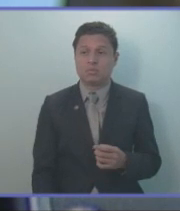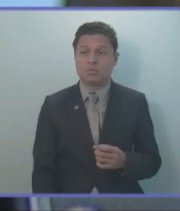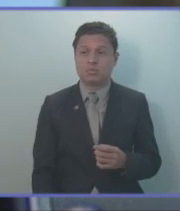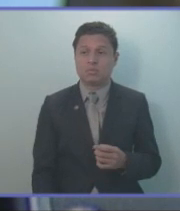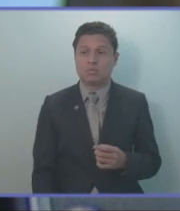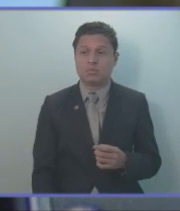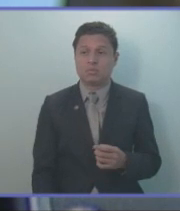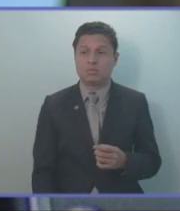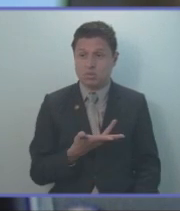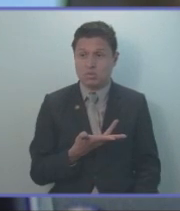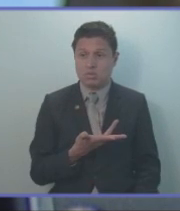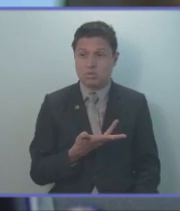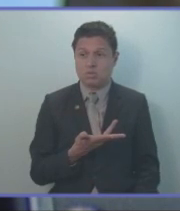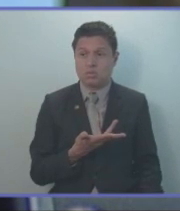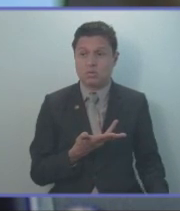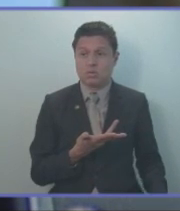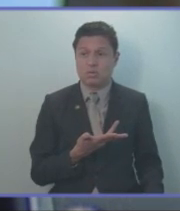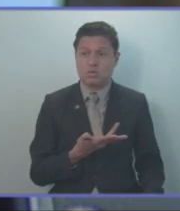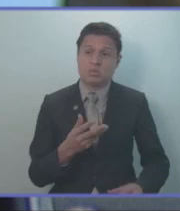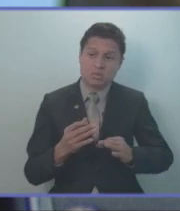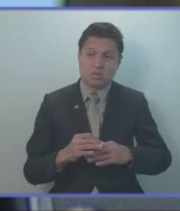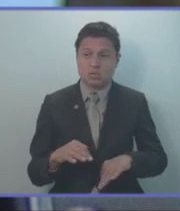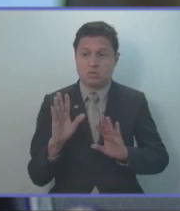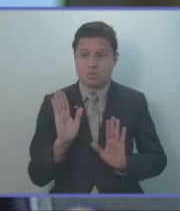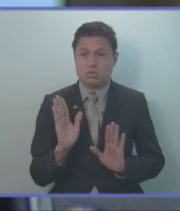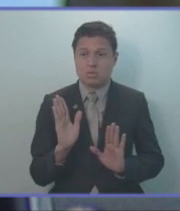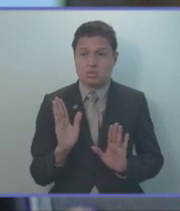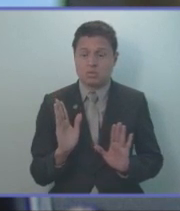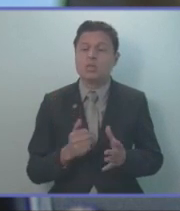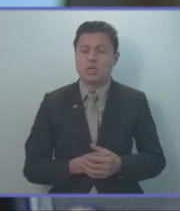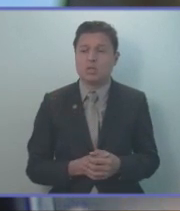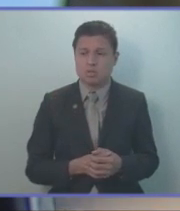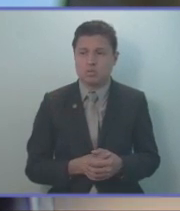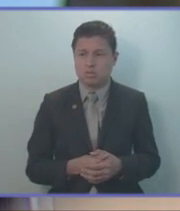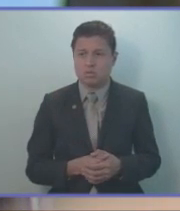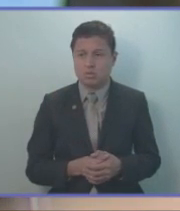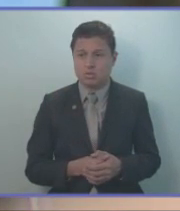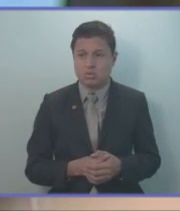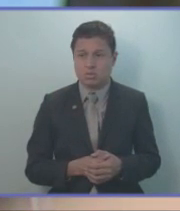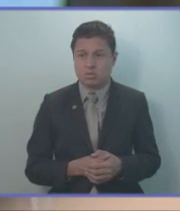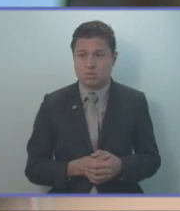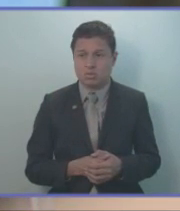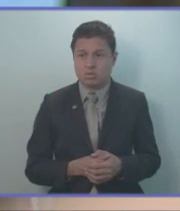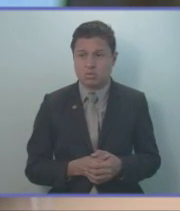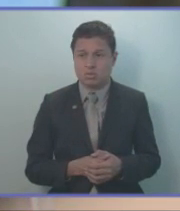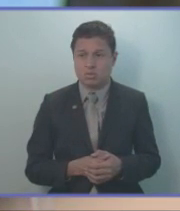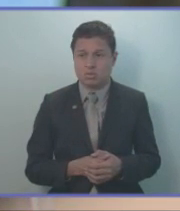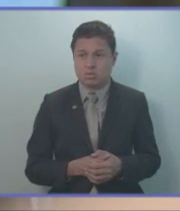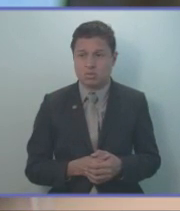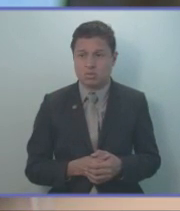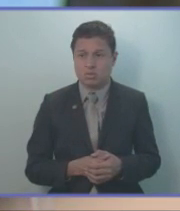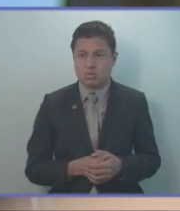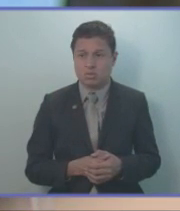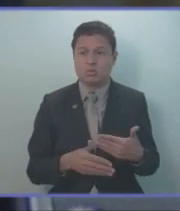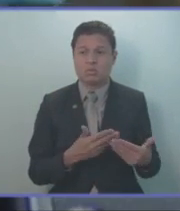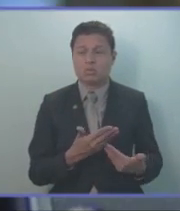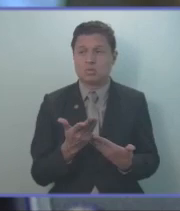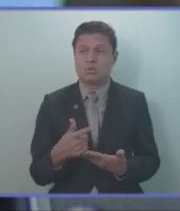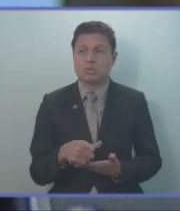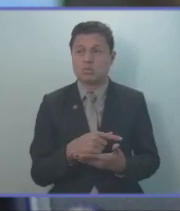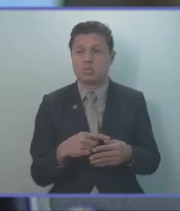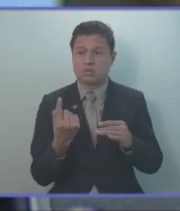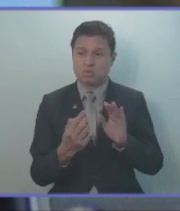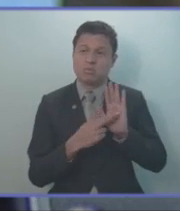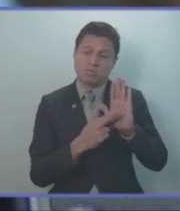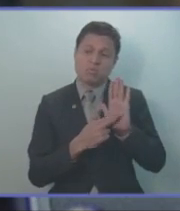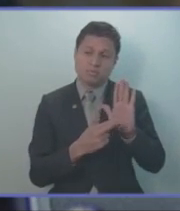de América en relación a la aprobación de la reforma migratoria en ese país, exhortando a la Cámara de